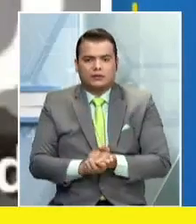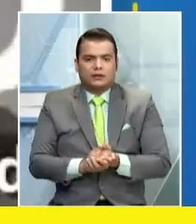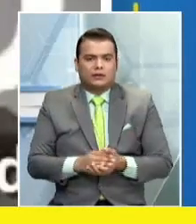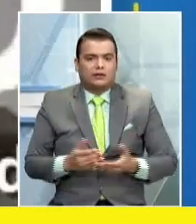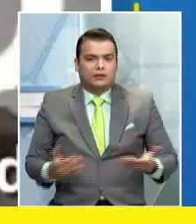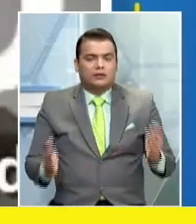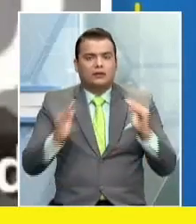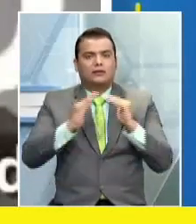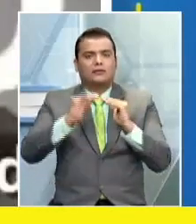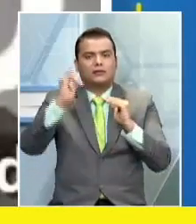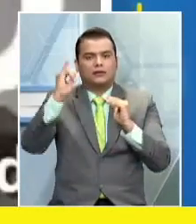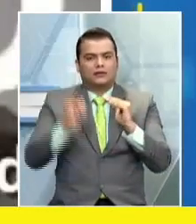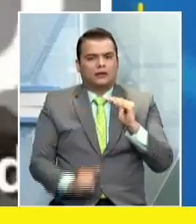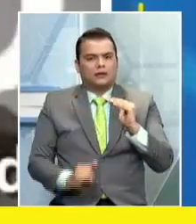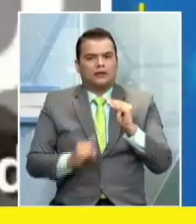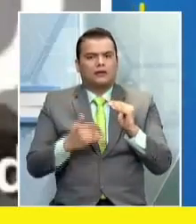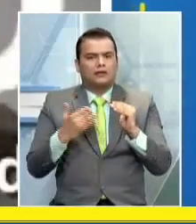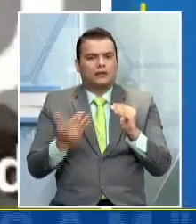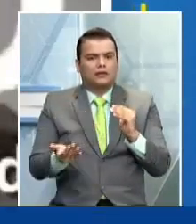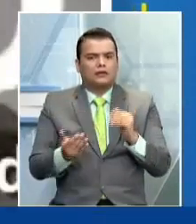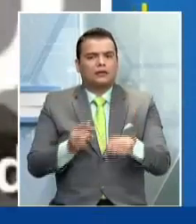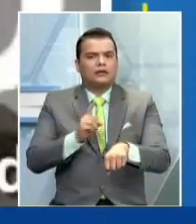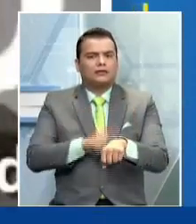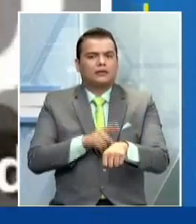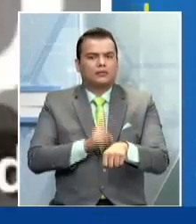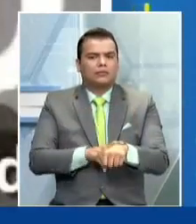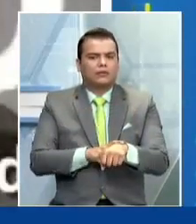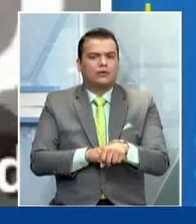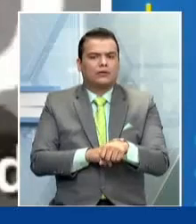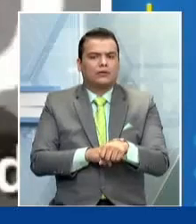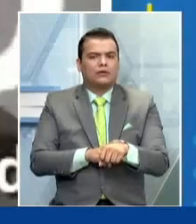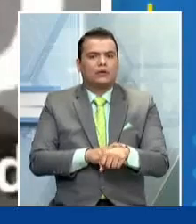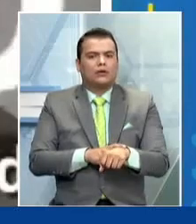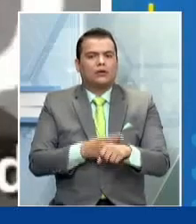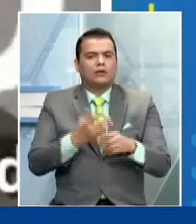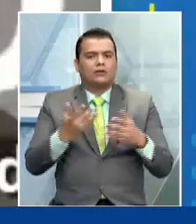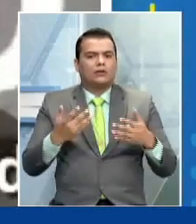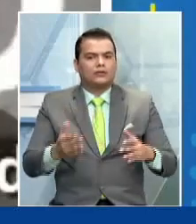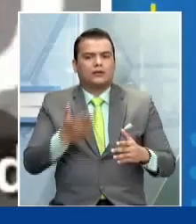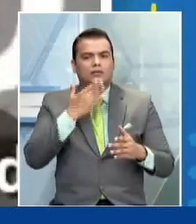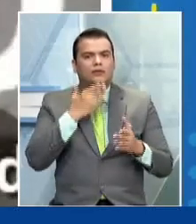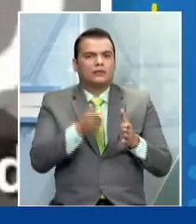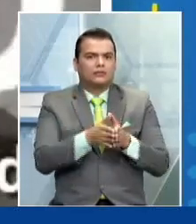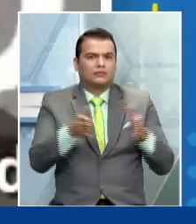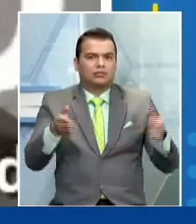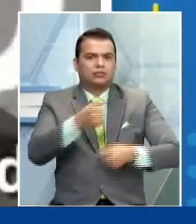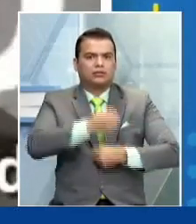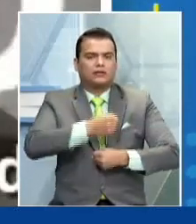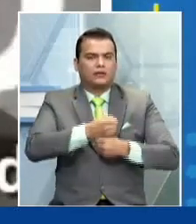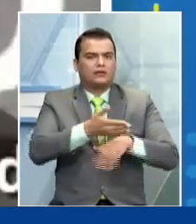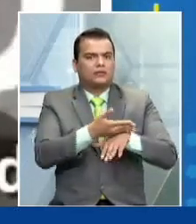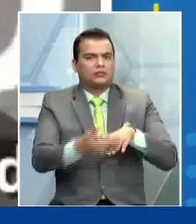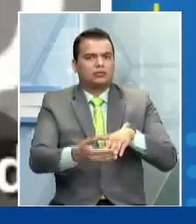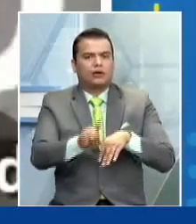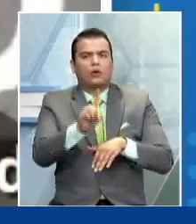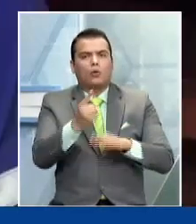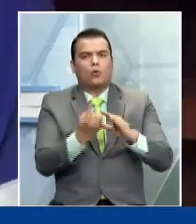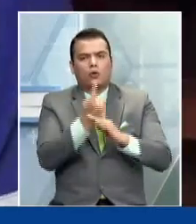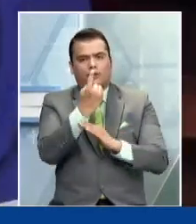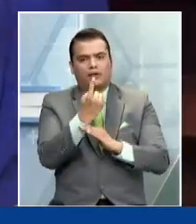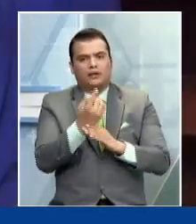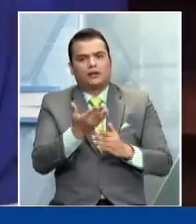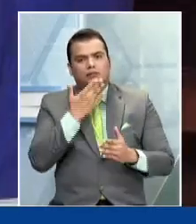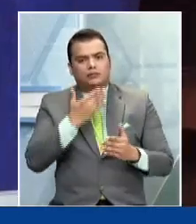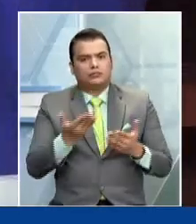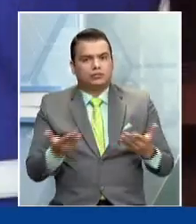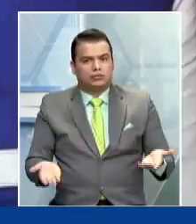toque de queda desde las 10 de la noche mínimo hasta la 1 de la mañana, que es el horario que nos sirve para nosotros tener un punto de equilibrio, pero vamos a